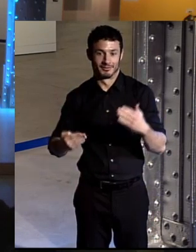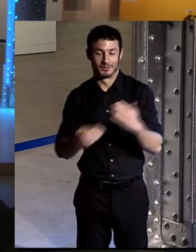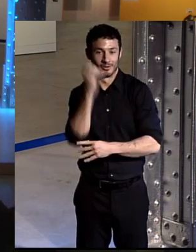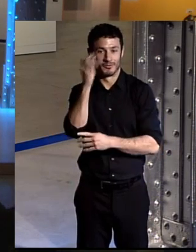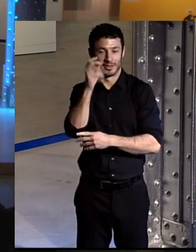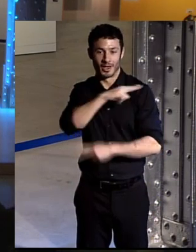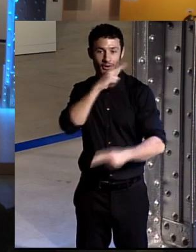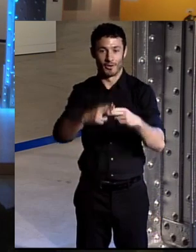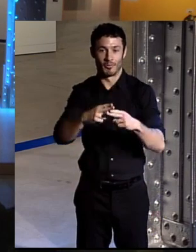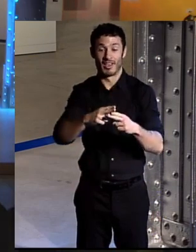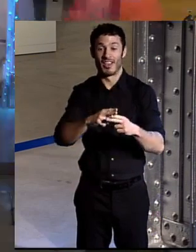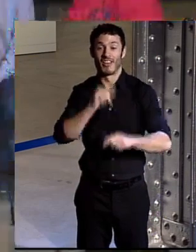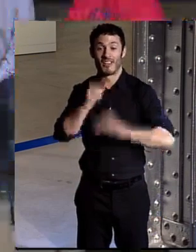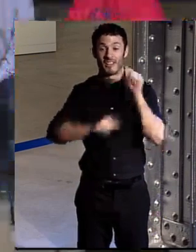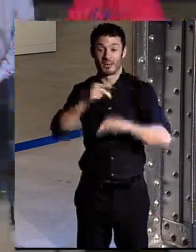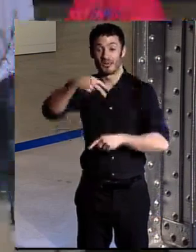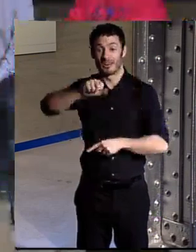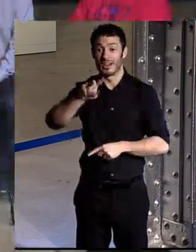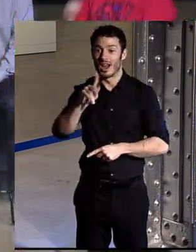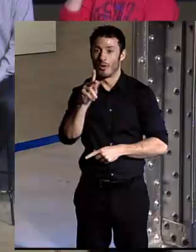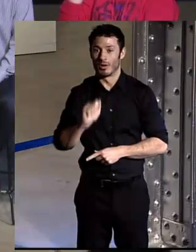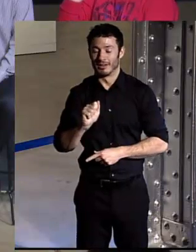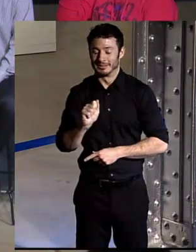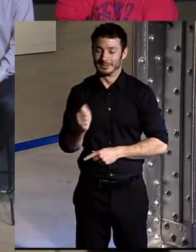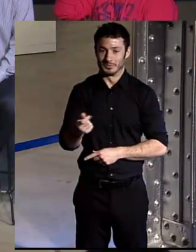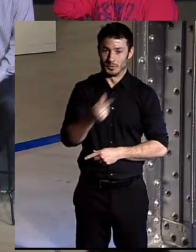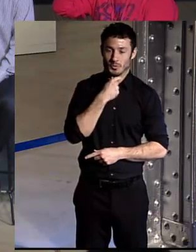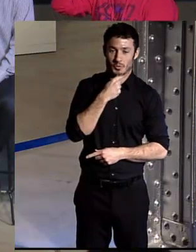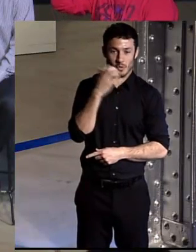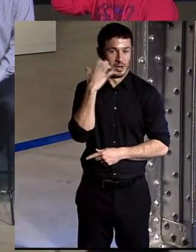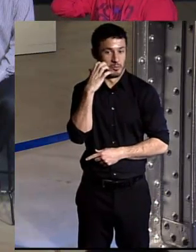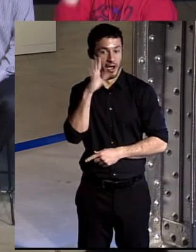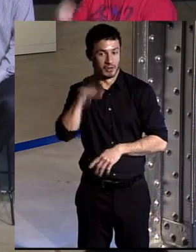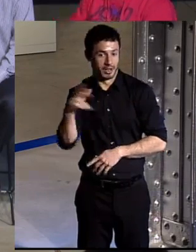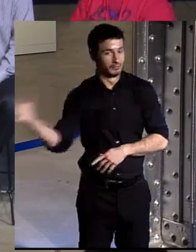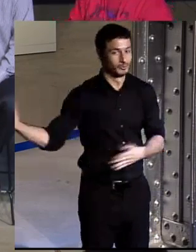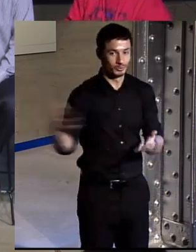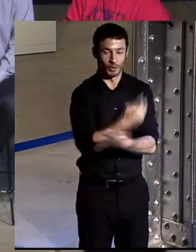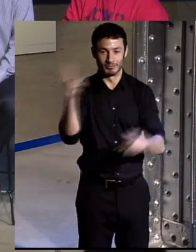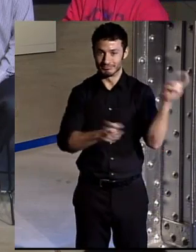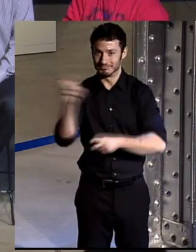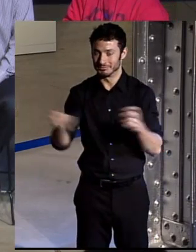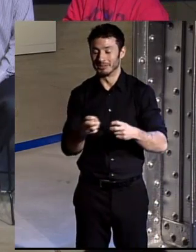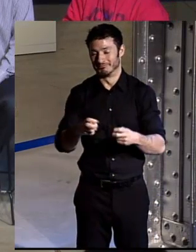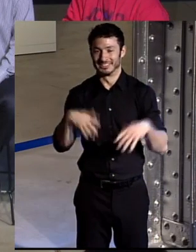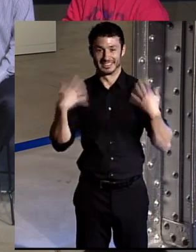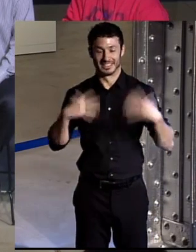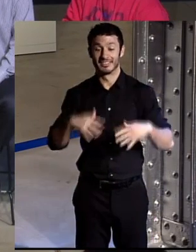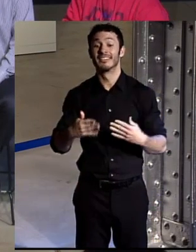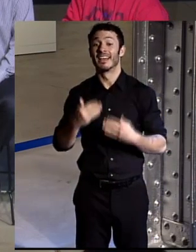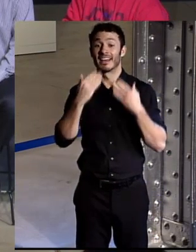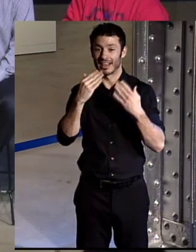y sabiendo nuestro extraño sentido del humor, habéis venido todos, lo cual nos alegra. Le damos las gracias a Espacio Fundación